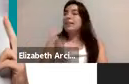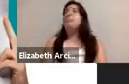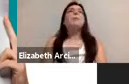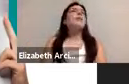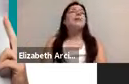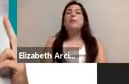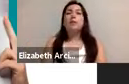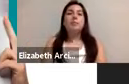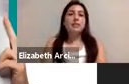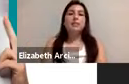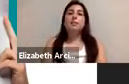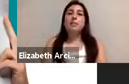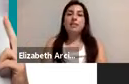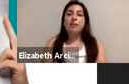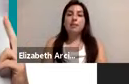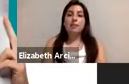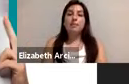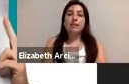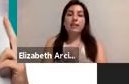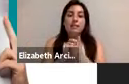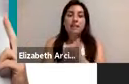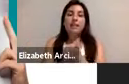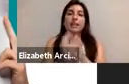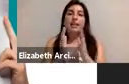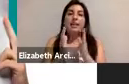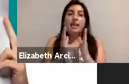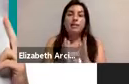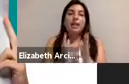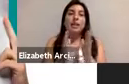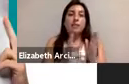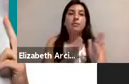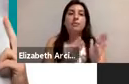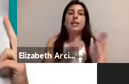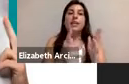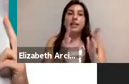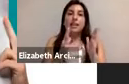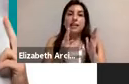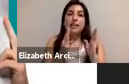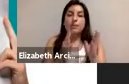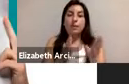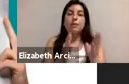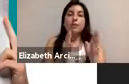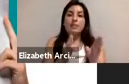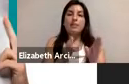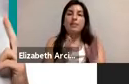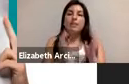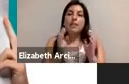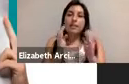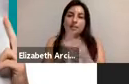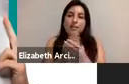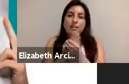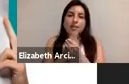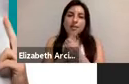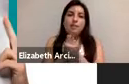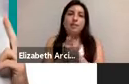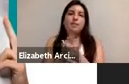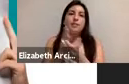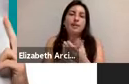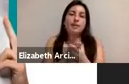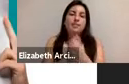y así permitiéramos que el paciente moviera su cabeza para de verdad ayudarle a que busque su ángulo de visión y entonces